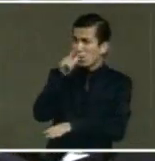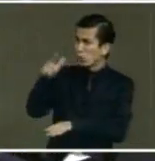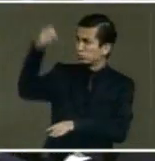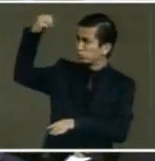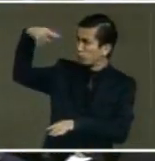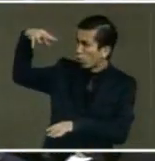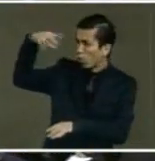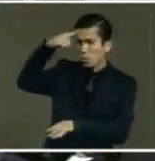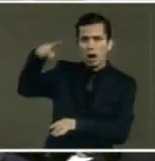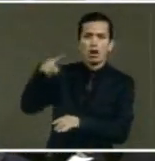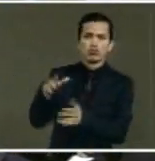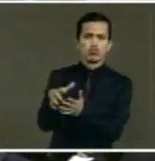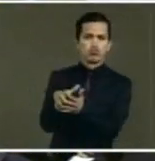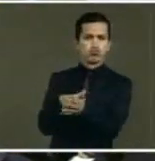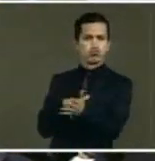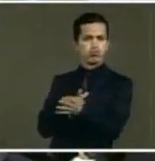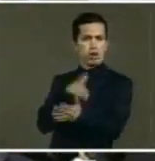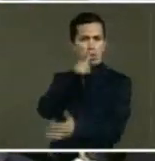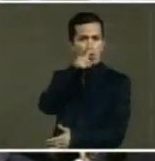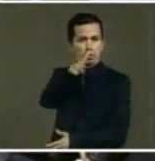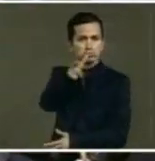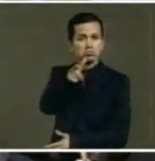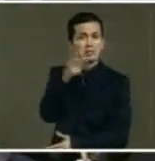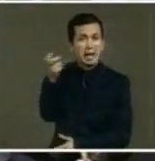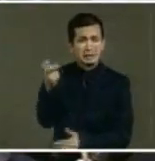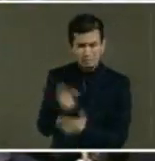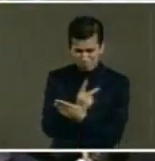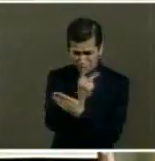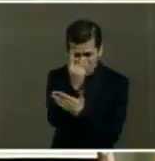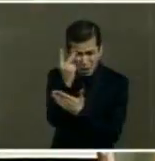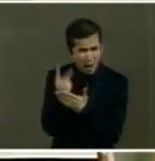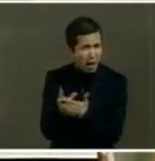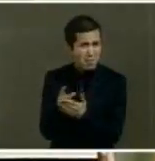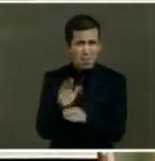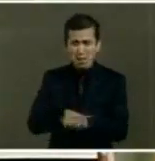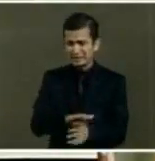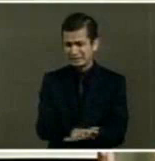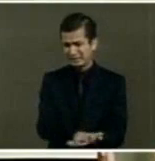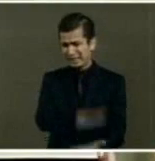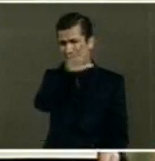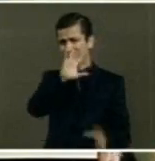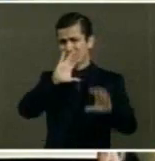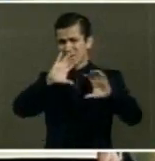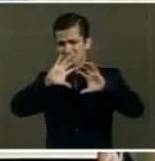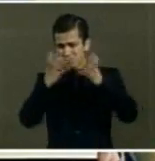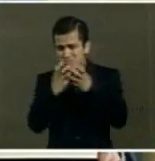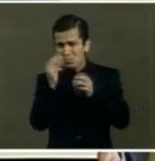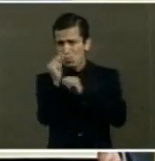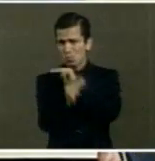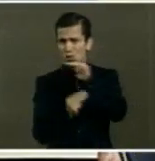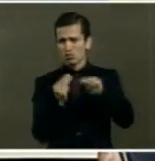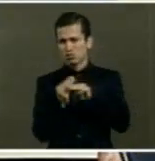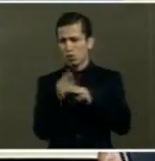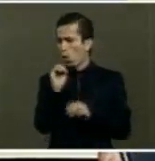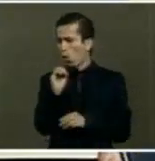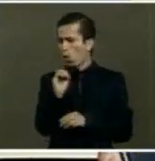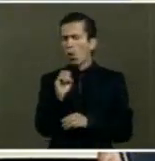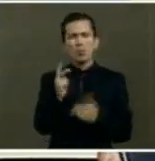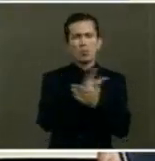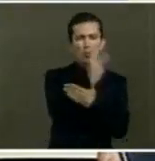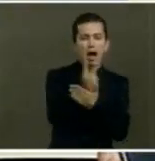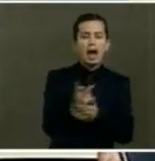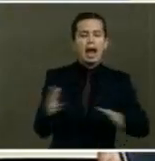ahorradores es el programa más grande del mundo en su tipo. O el programa Cambia tu viejo por uno